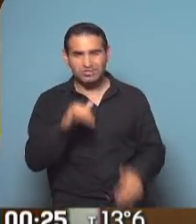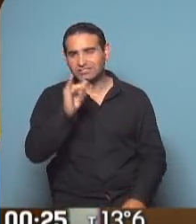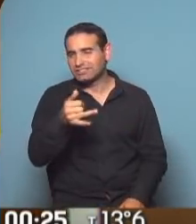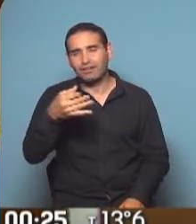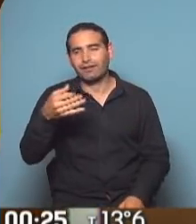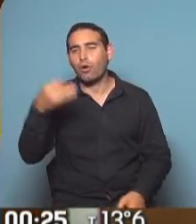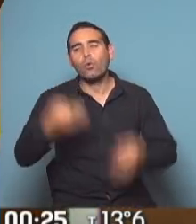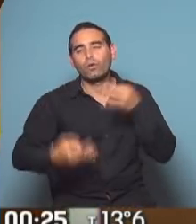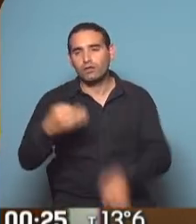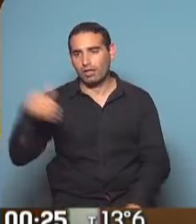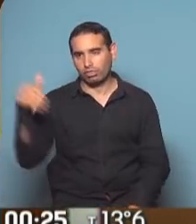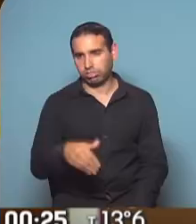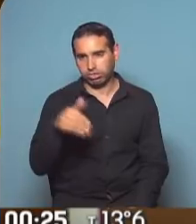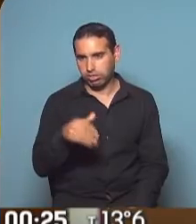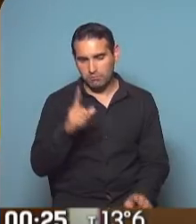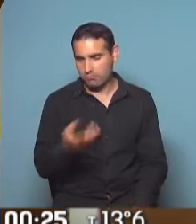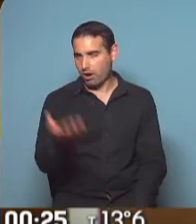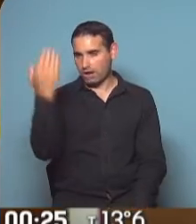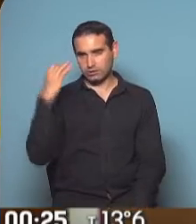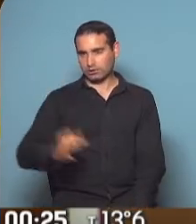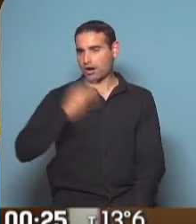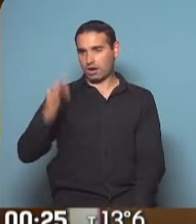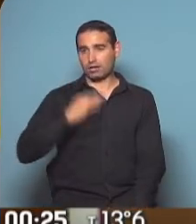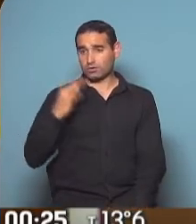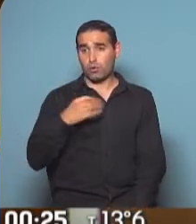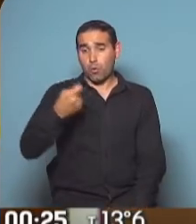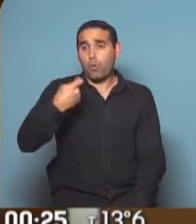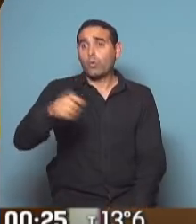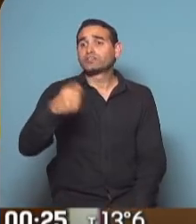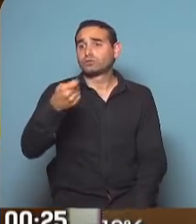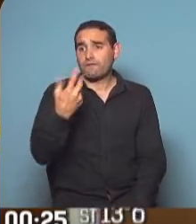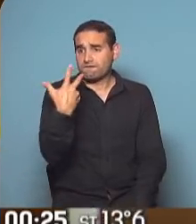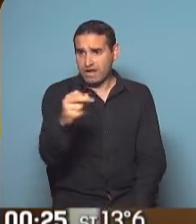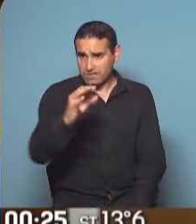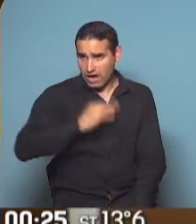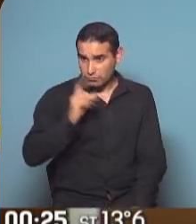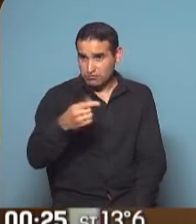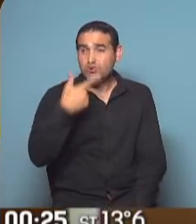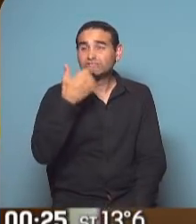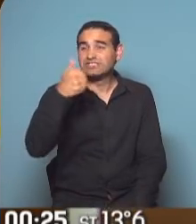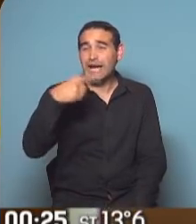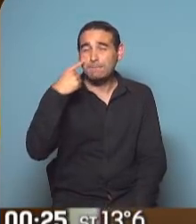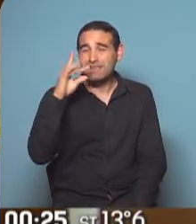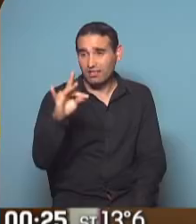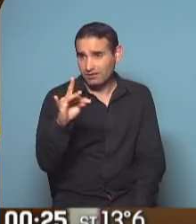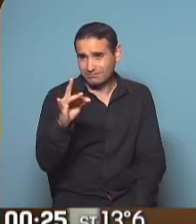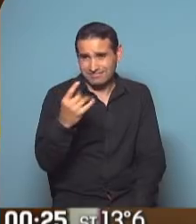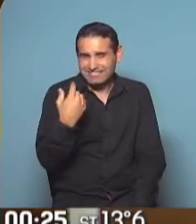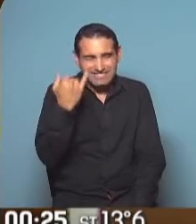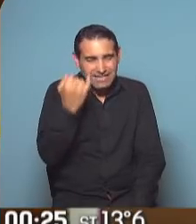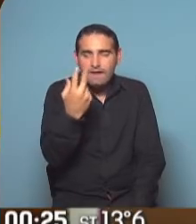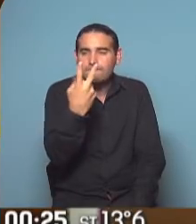ralentizada desde que me acuerdo y así es que tenemos cuyo que duran 20 años por ejemplo el de samir ahora que es un tema de hace 23 años